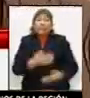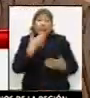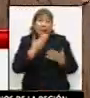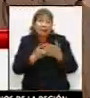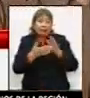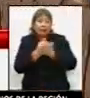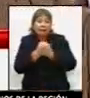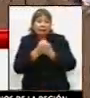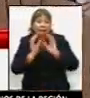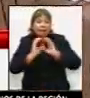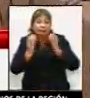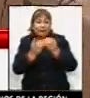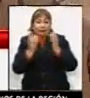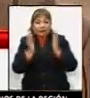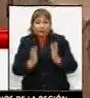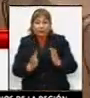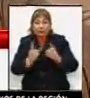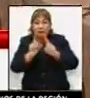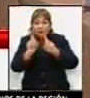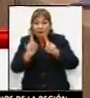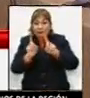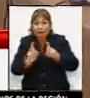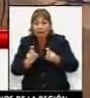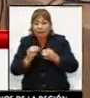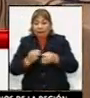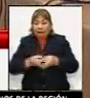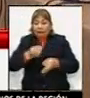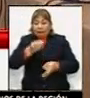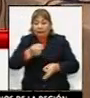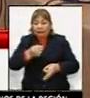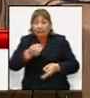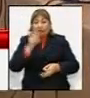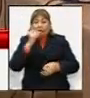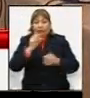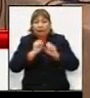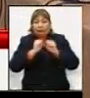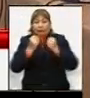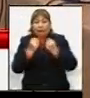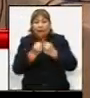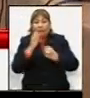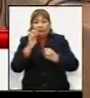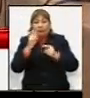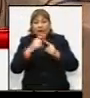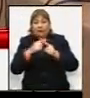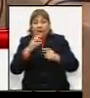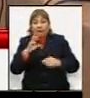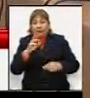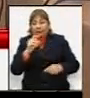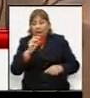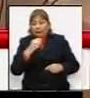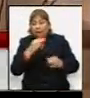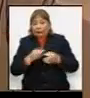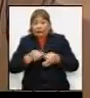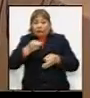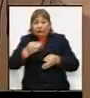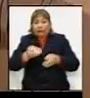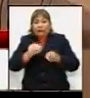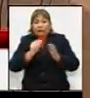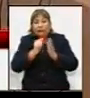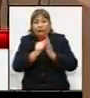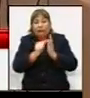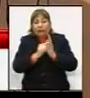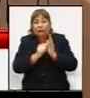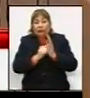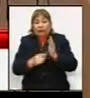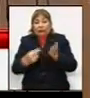Estimados congresistas, voy a consultar la ampliación de agenda. Esta es una sesión extraordinaria y voy a consultar la ampliación de agenda para poder